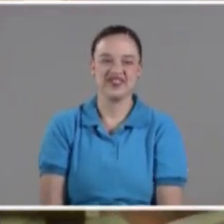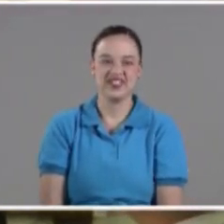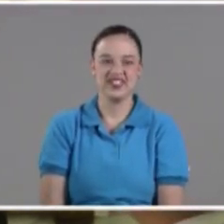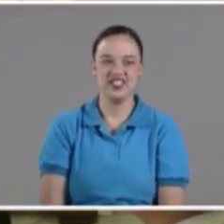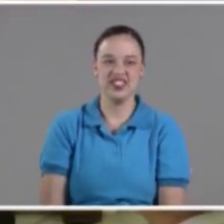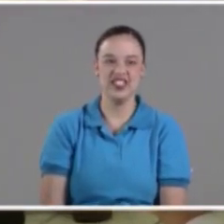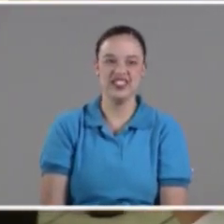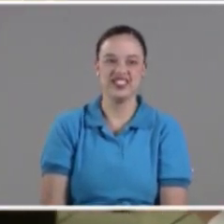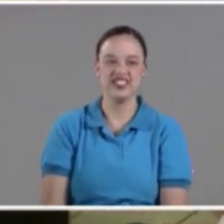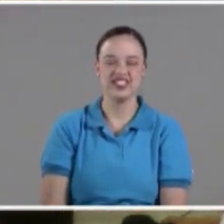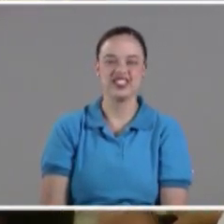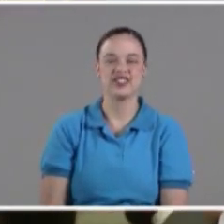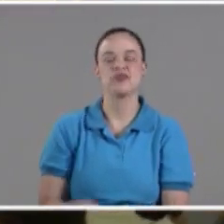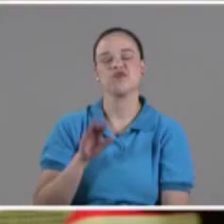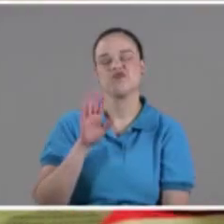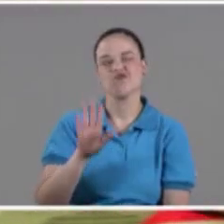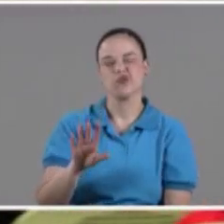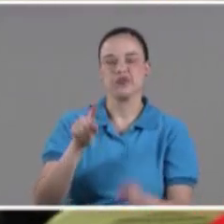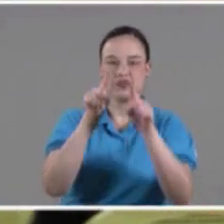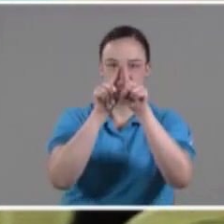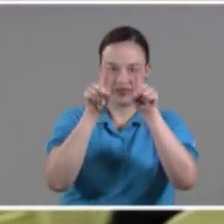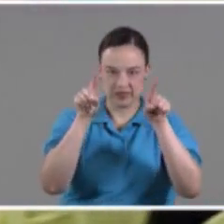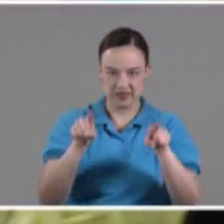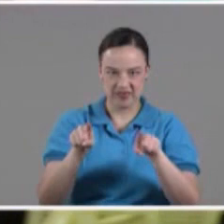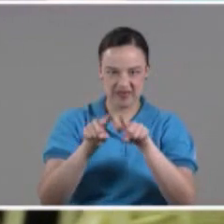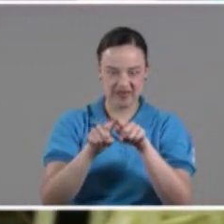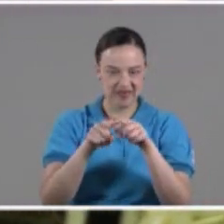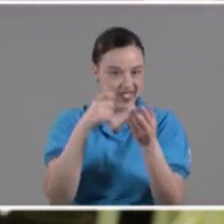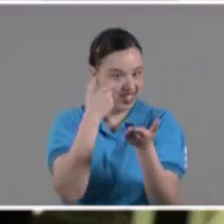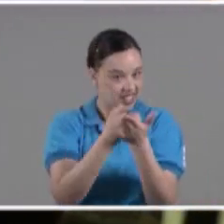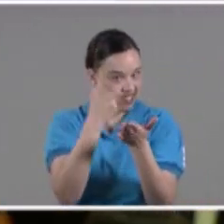Ah su tarjeta de crédito es una preocupación